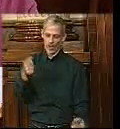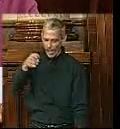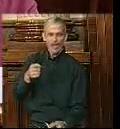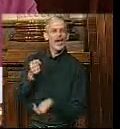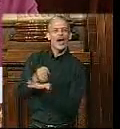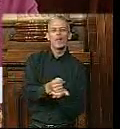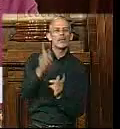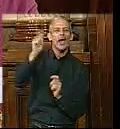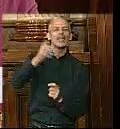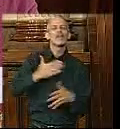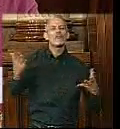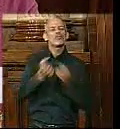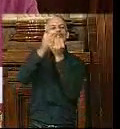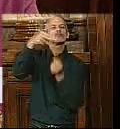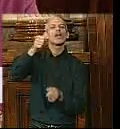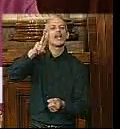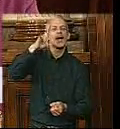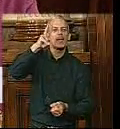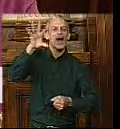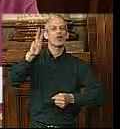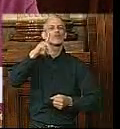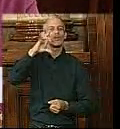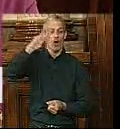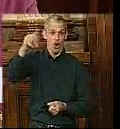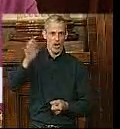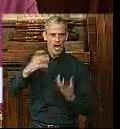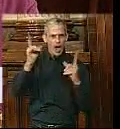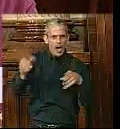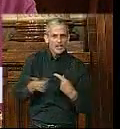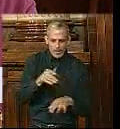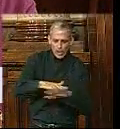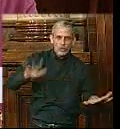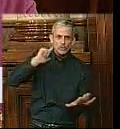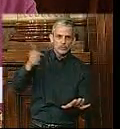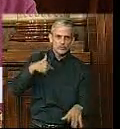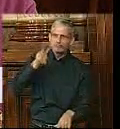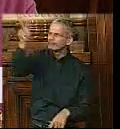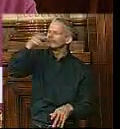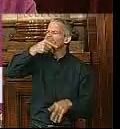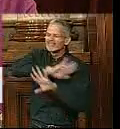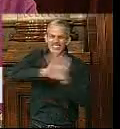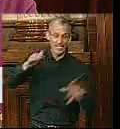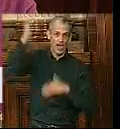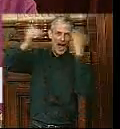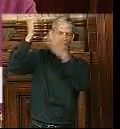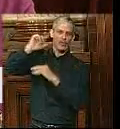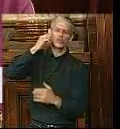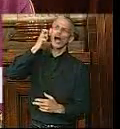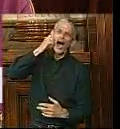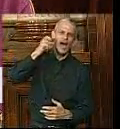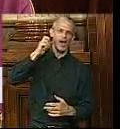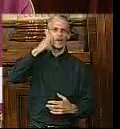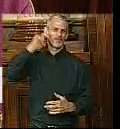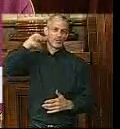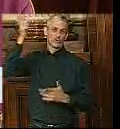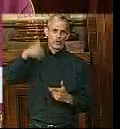la Fundación Navarro Viola, y que también es un contacto muy importante porque los chicos sordos no ven a personas mayores sordas y no se imaginan